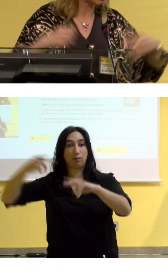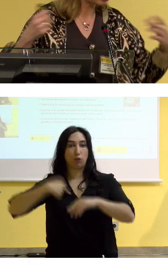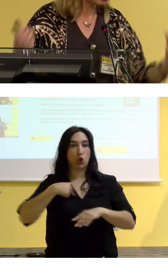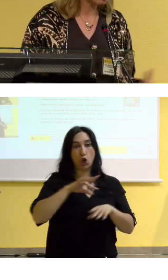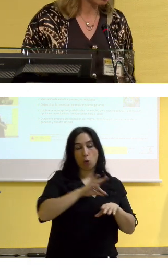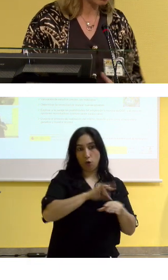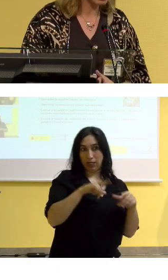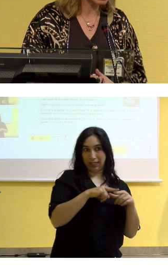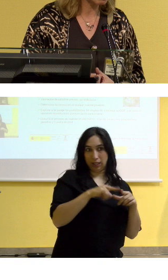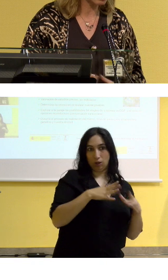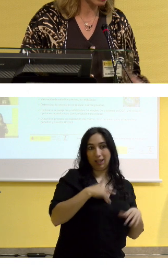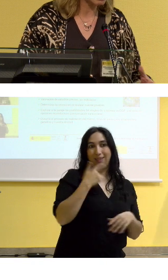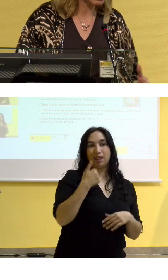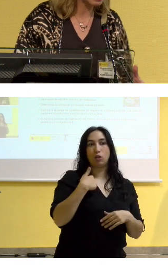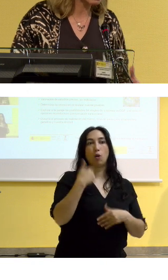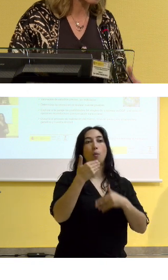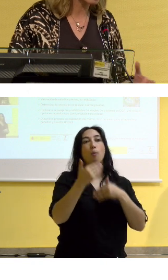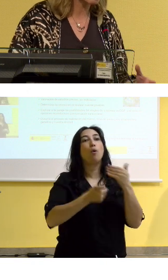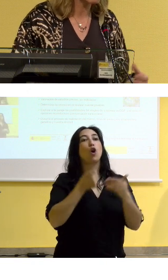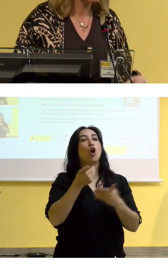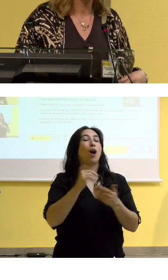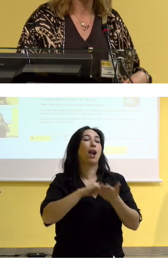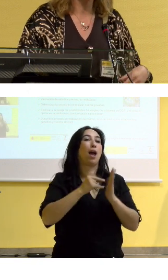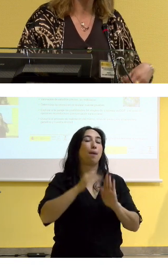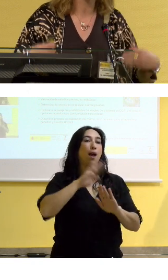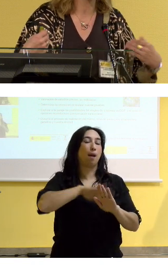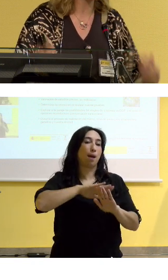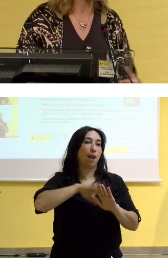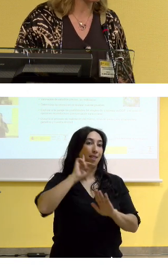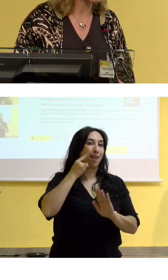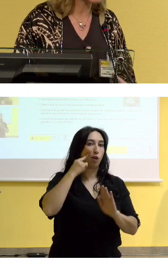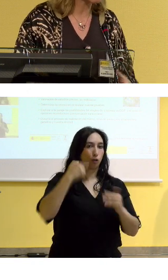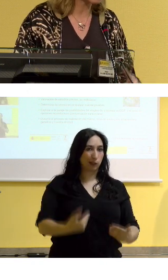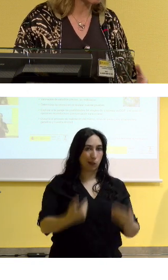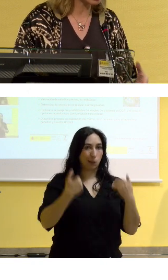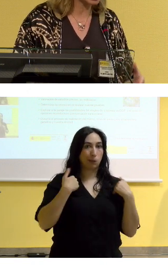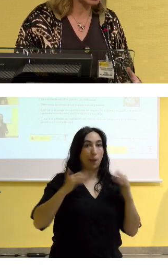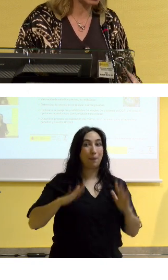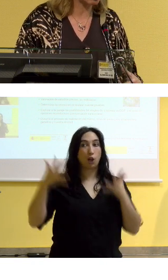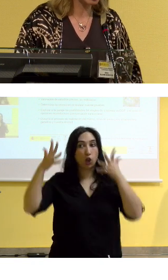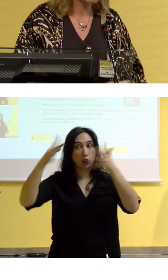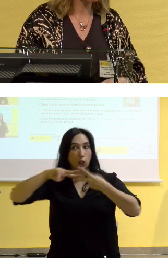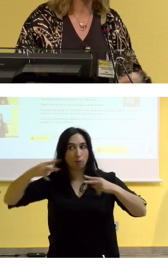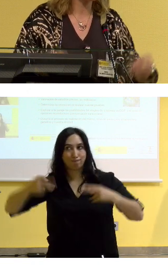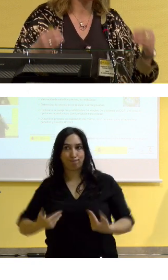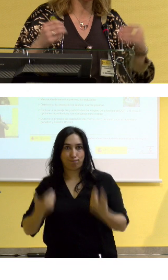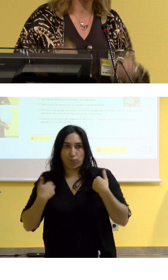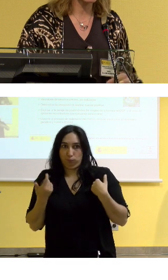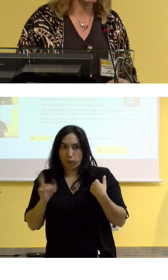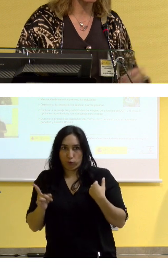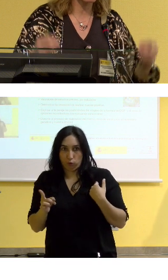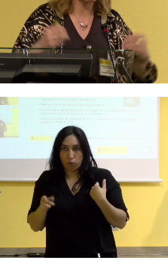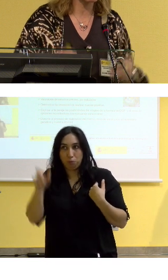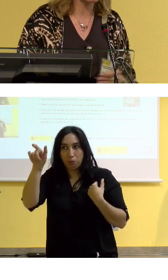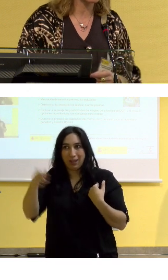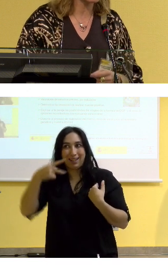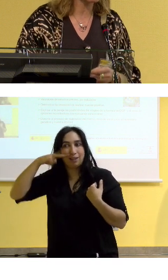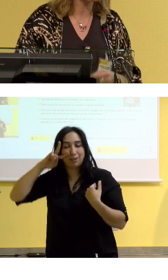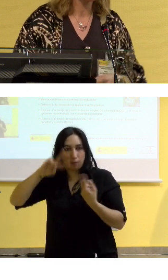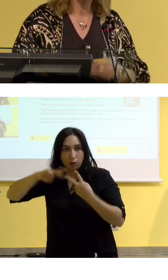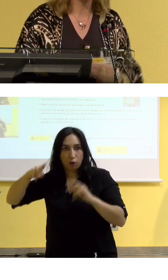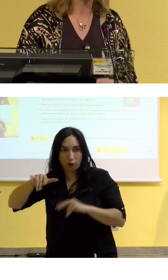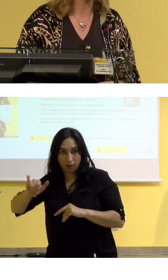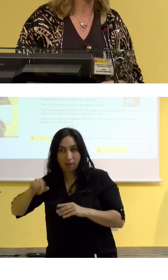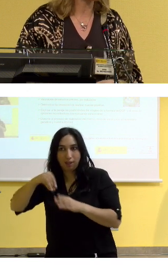yo llevo todo lo que es el programa de diagnóstico, pero yo no soy la que hace ese consejo genético. Nosotros tenemos un genetista en nuestro